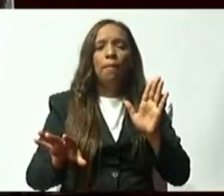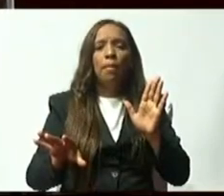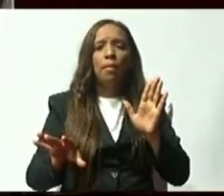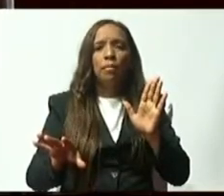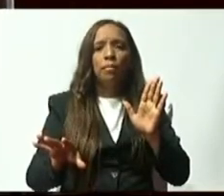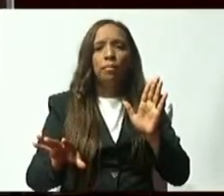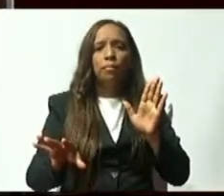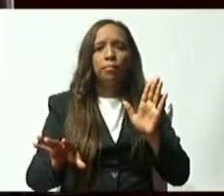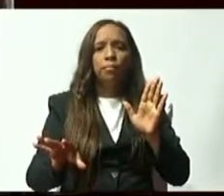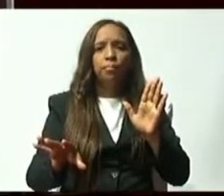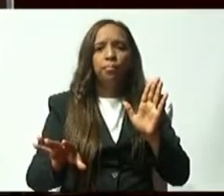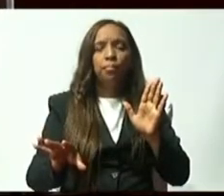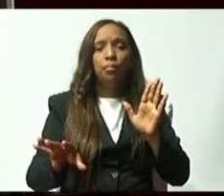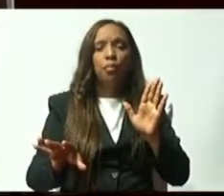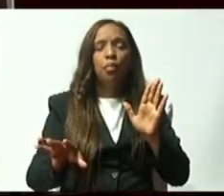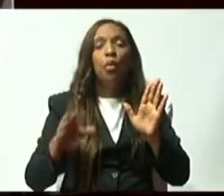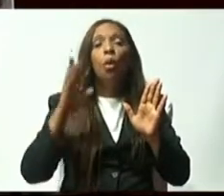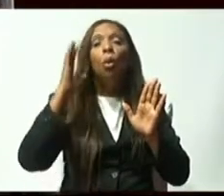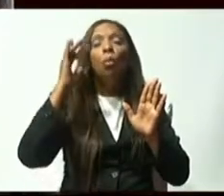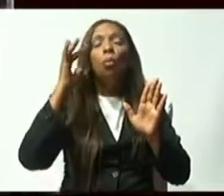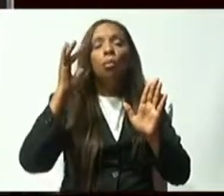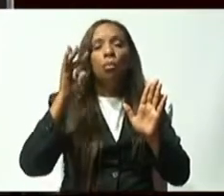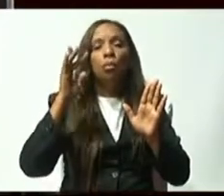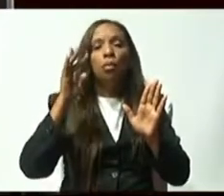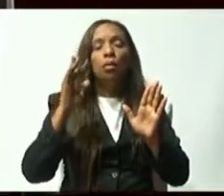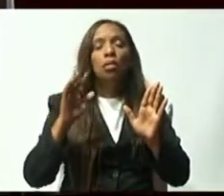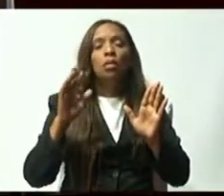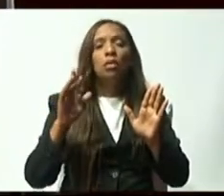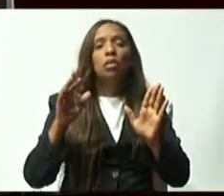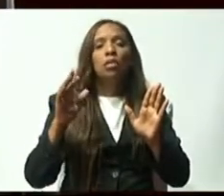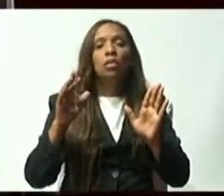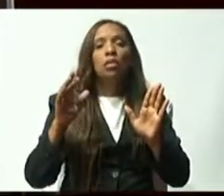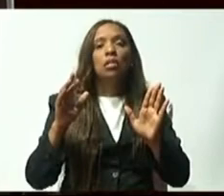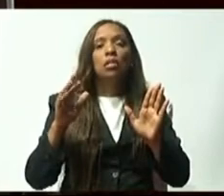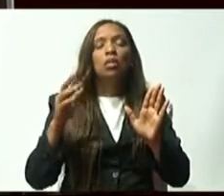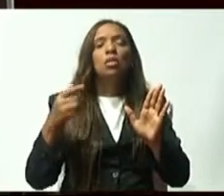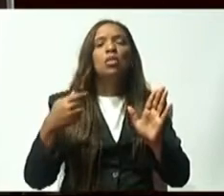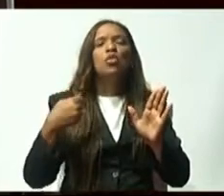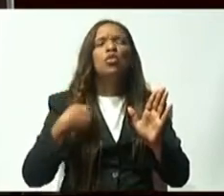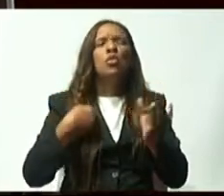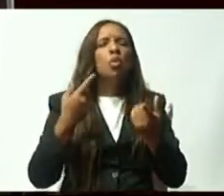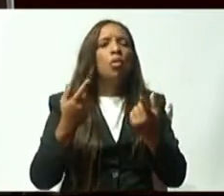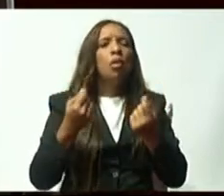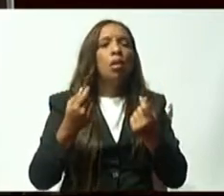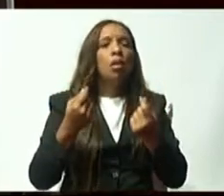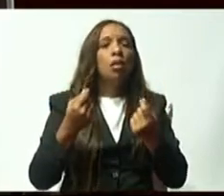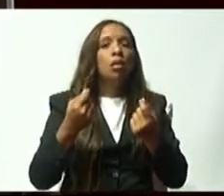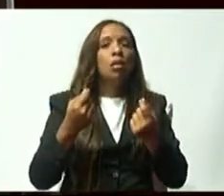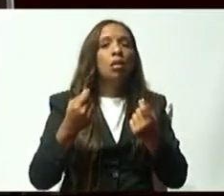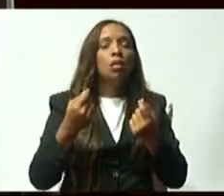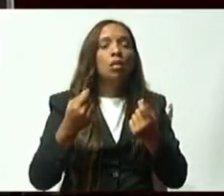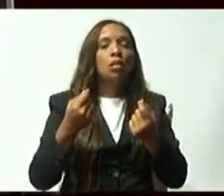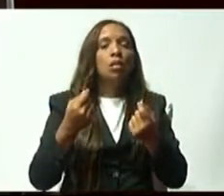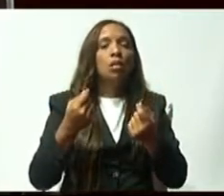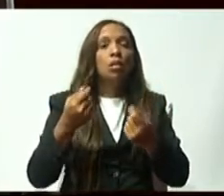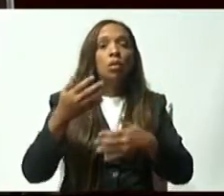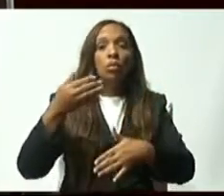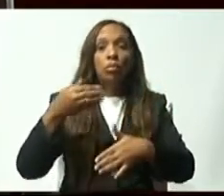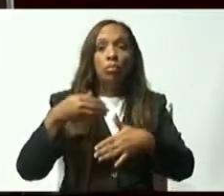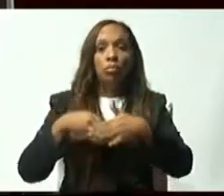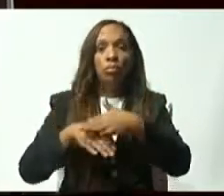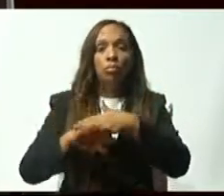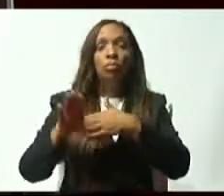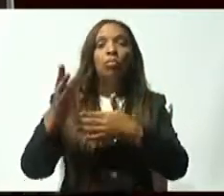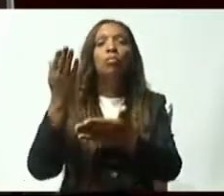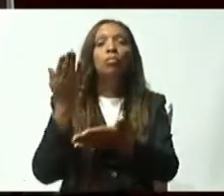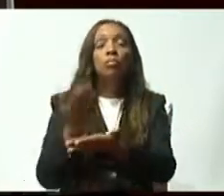inmediatamente llegué, lo primero que hice fue irme al Instituto del Legislador a buscar